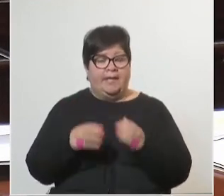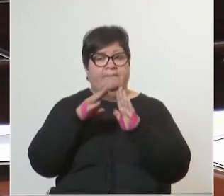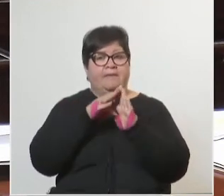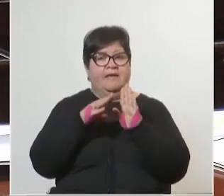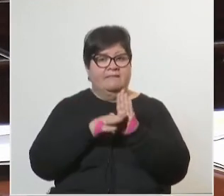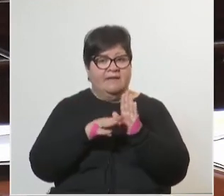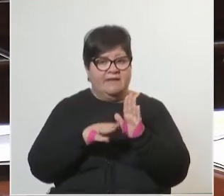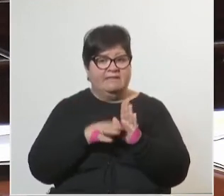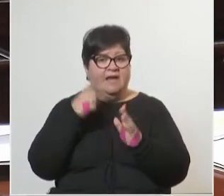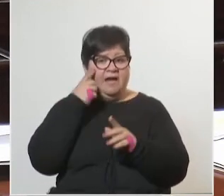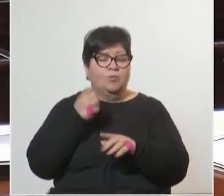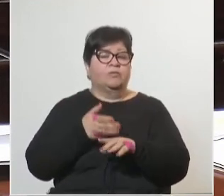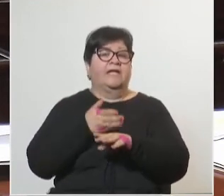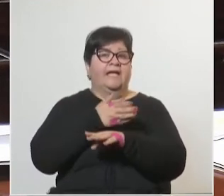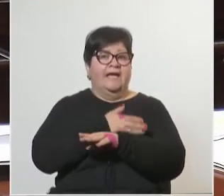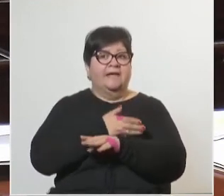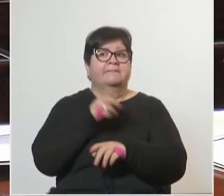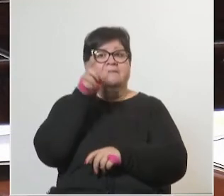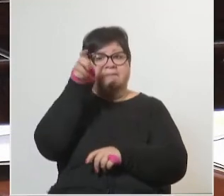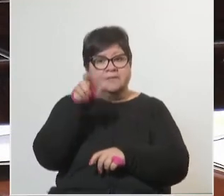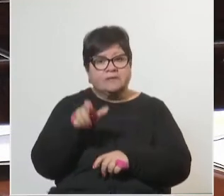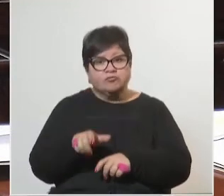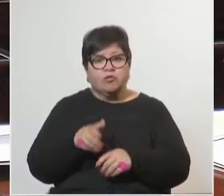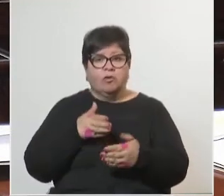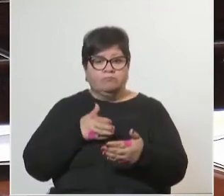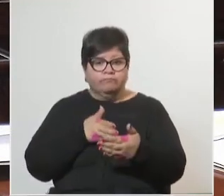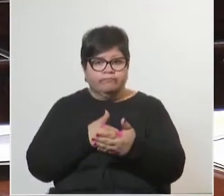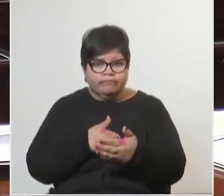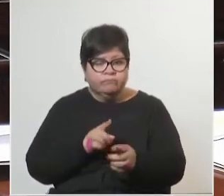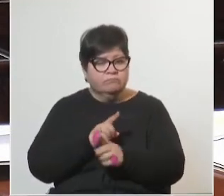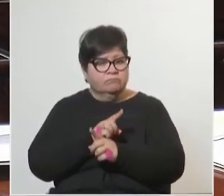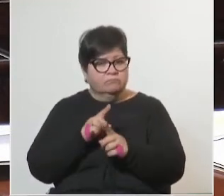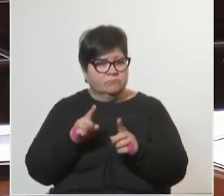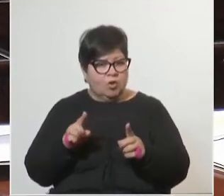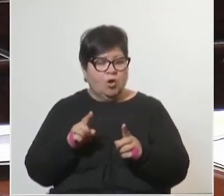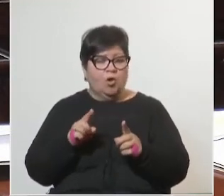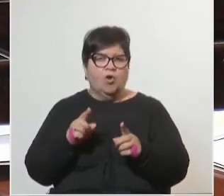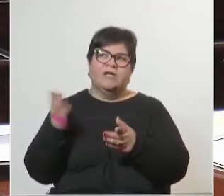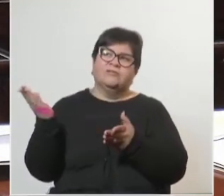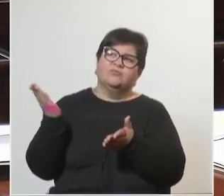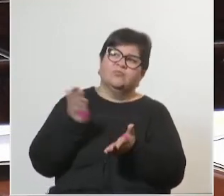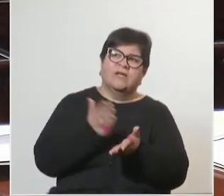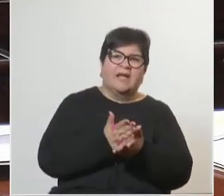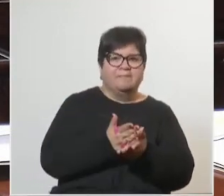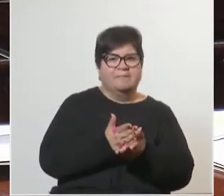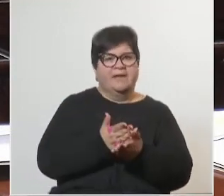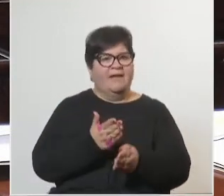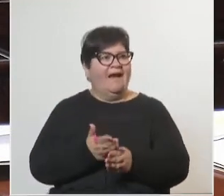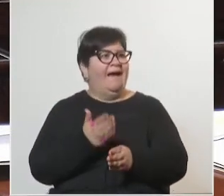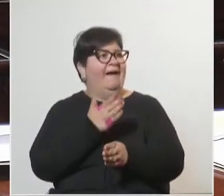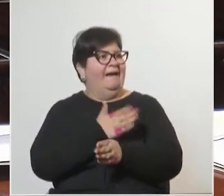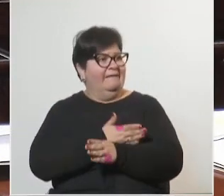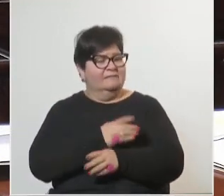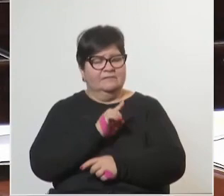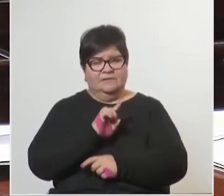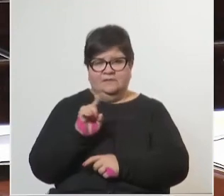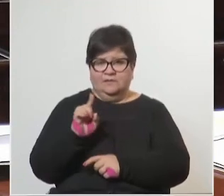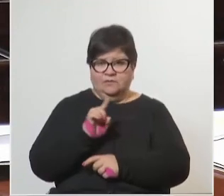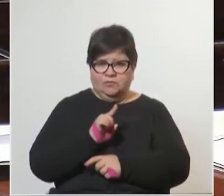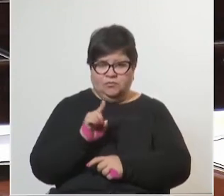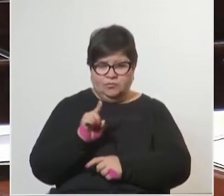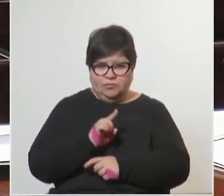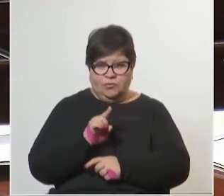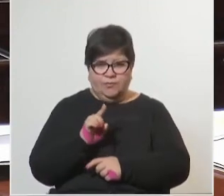cautelares es evitar que la persona obstruya el proceso. No se trata de aplicar una pena anticipada. Por eso el